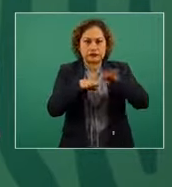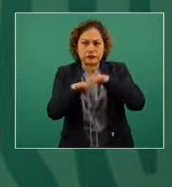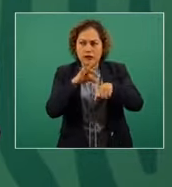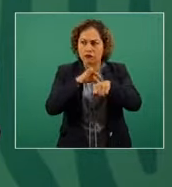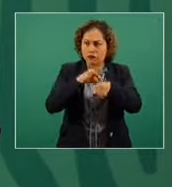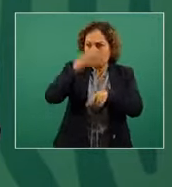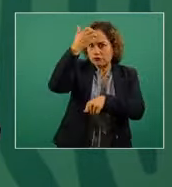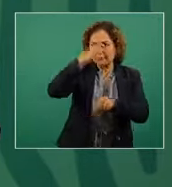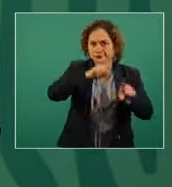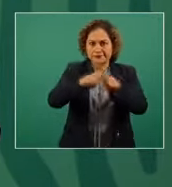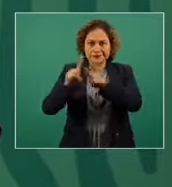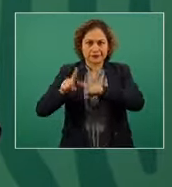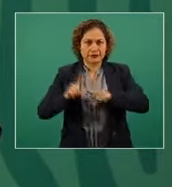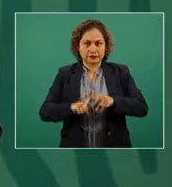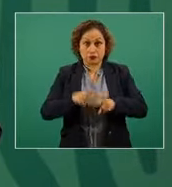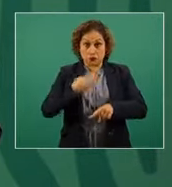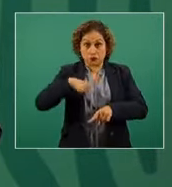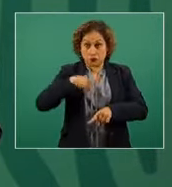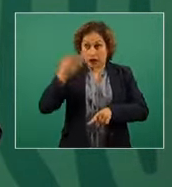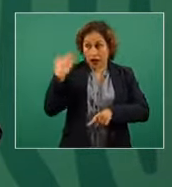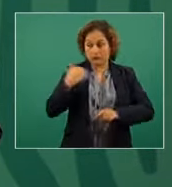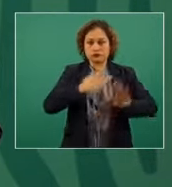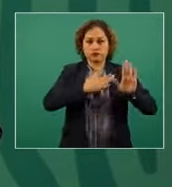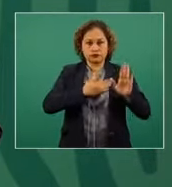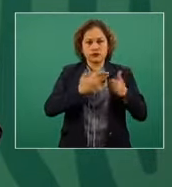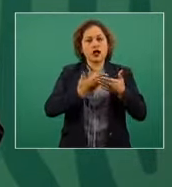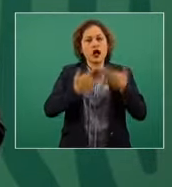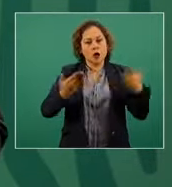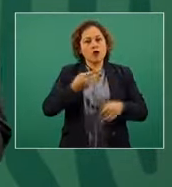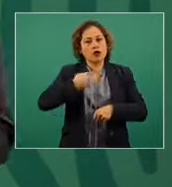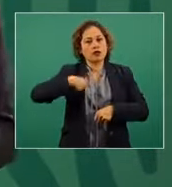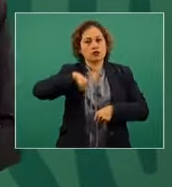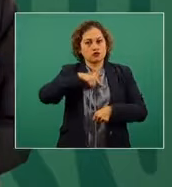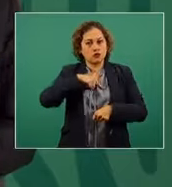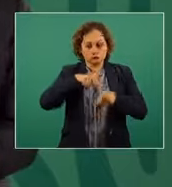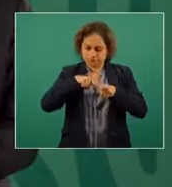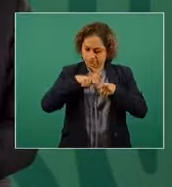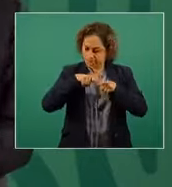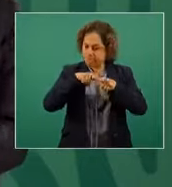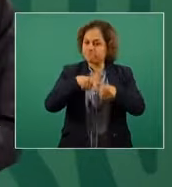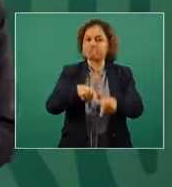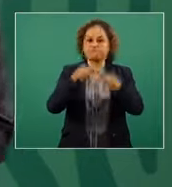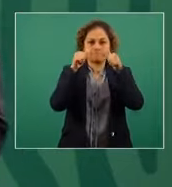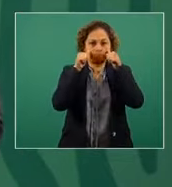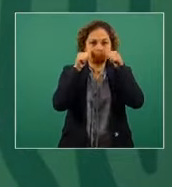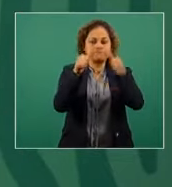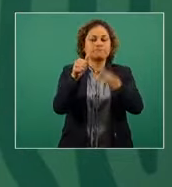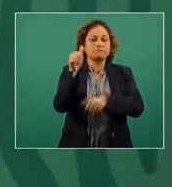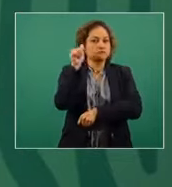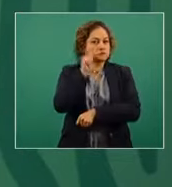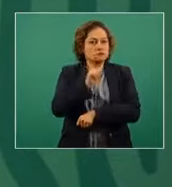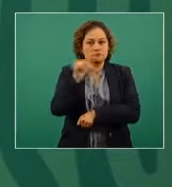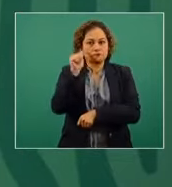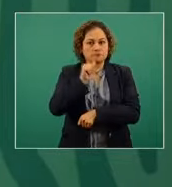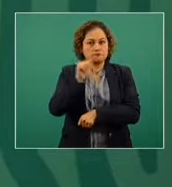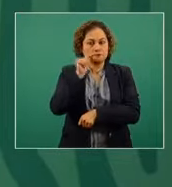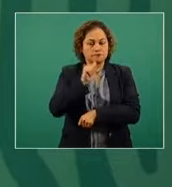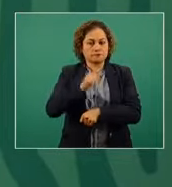nunca, siempre vamos a tener presente la destacadísima